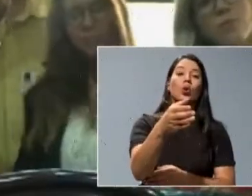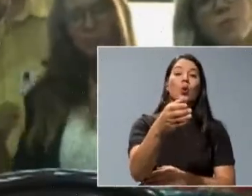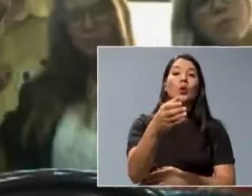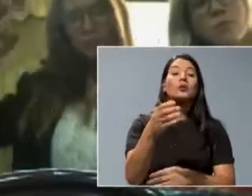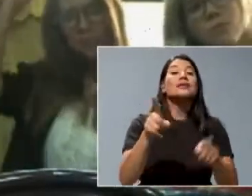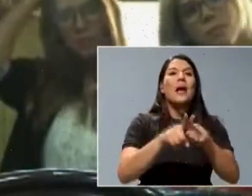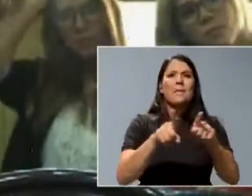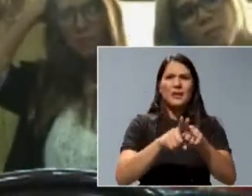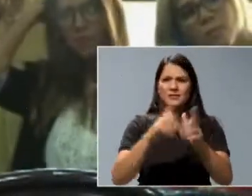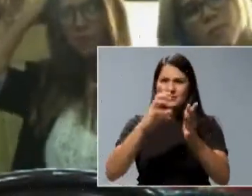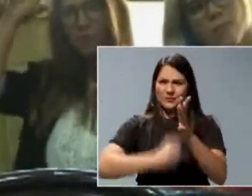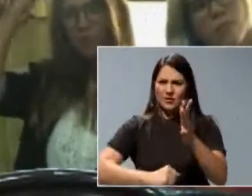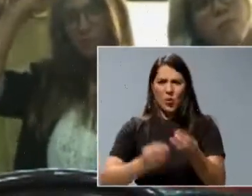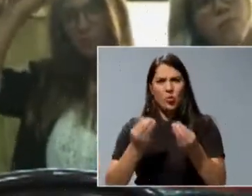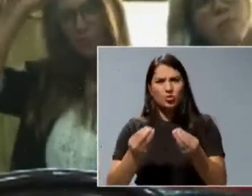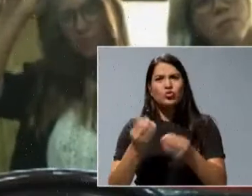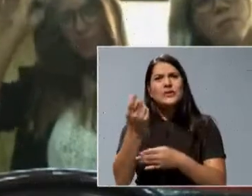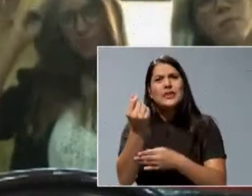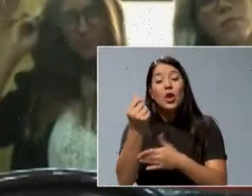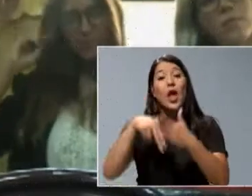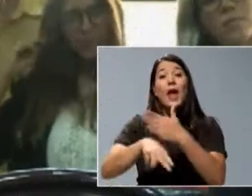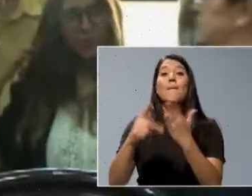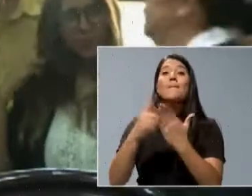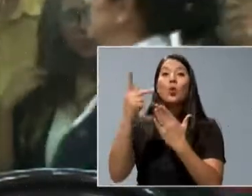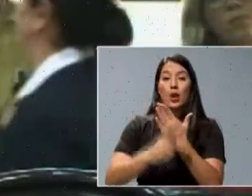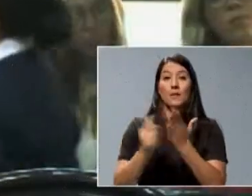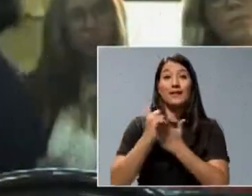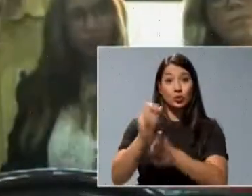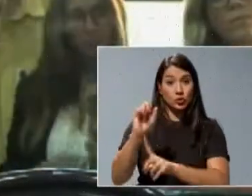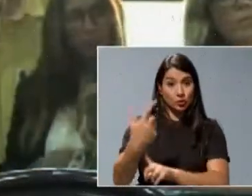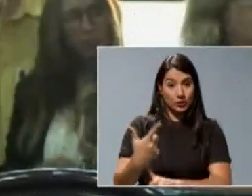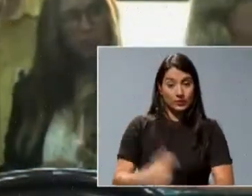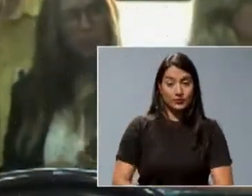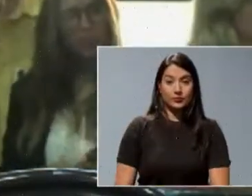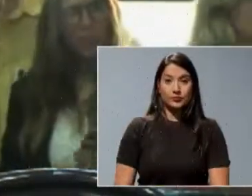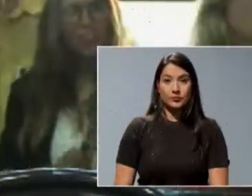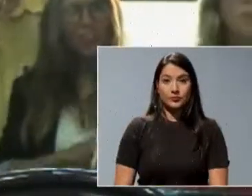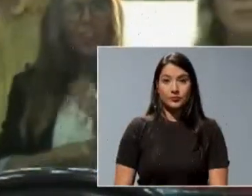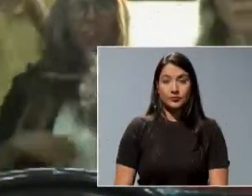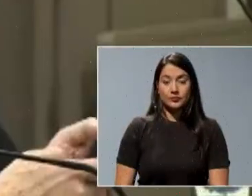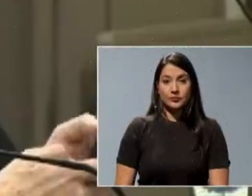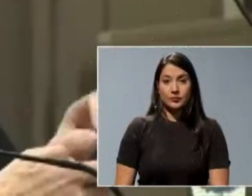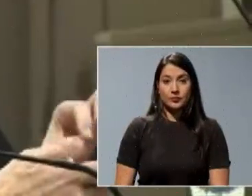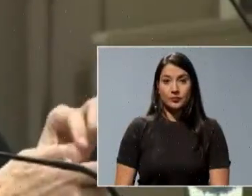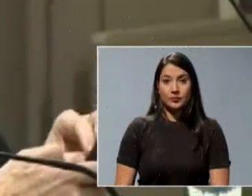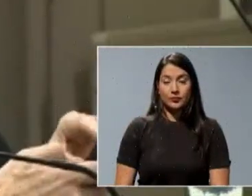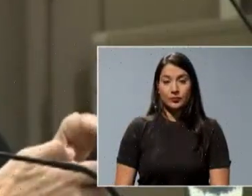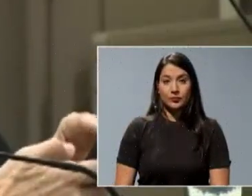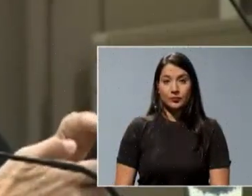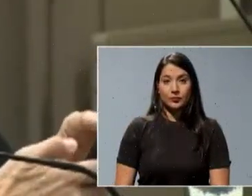hacen recortes significativos en programas sociales. Gracias, señor presidente.